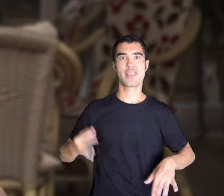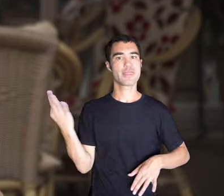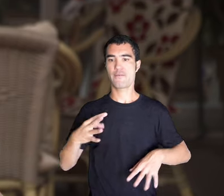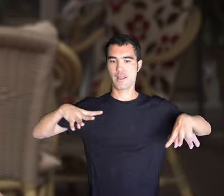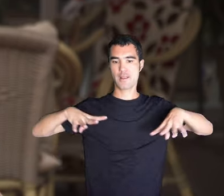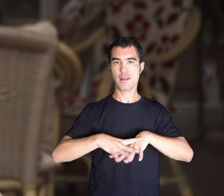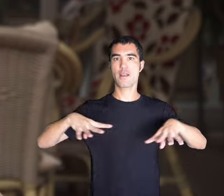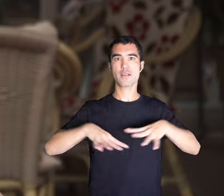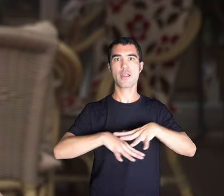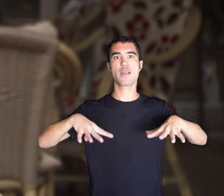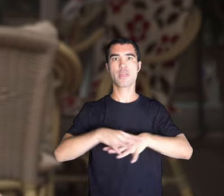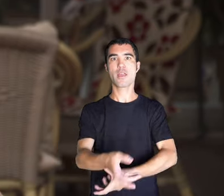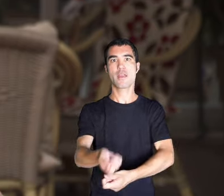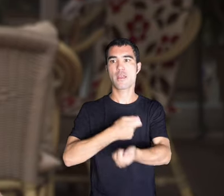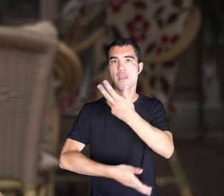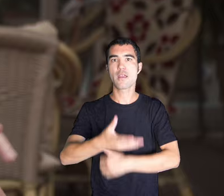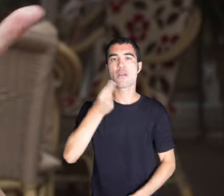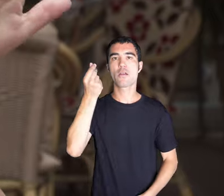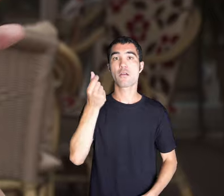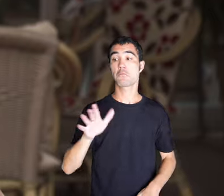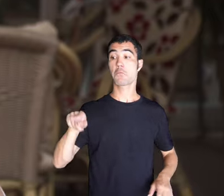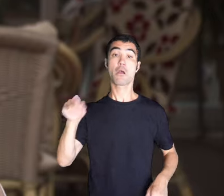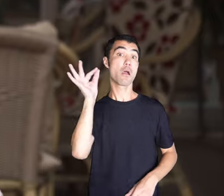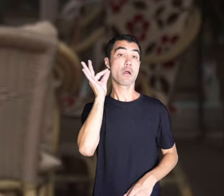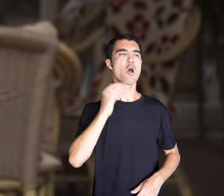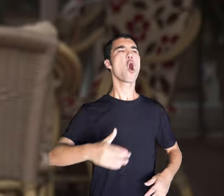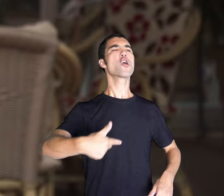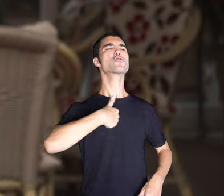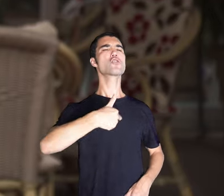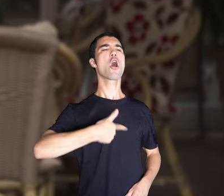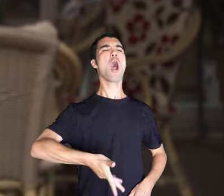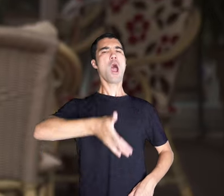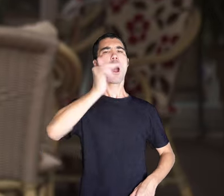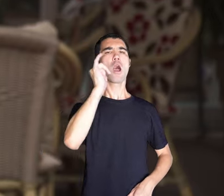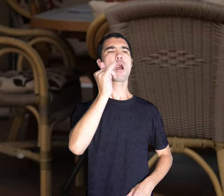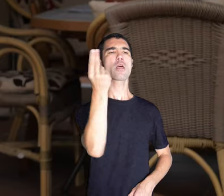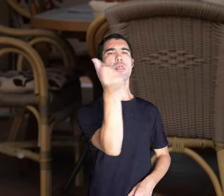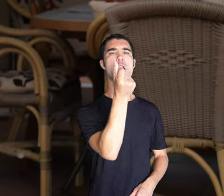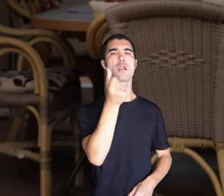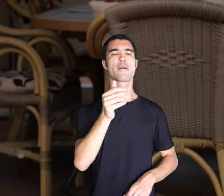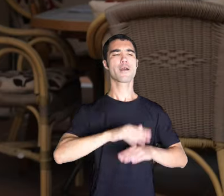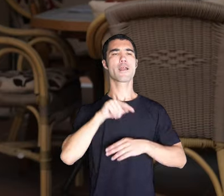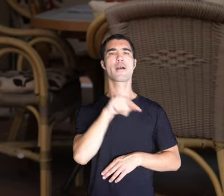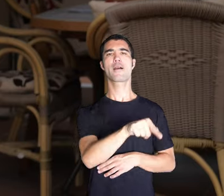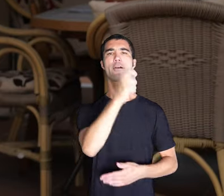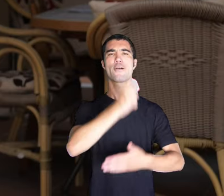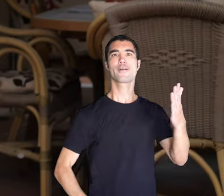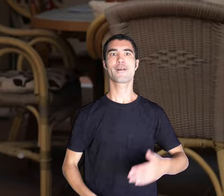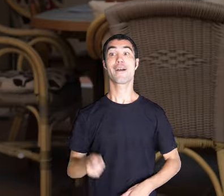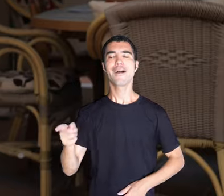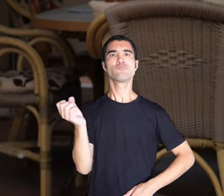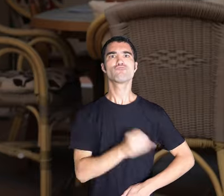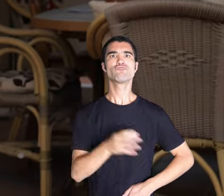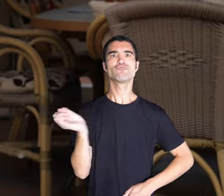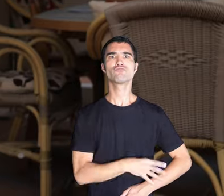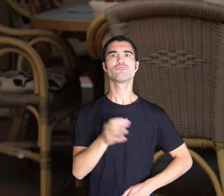necesitamos redes. Ella dijo, yo tengo el dinero para las redes. Estaba